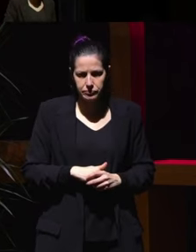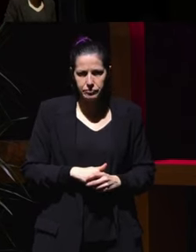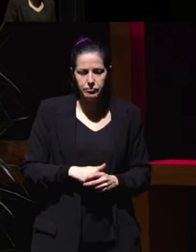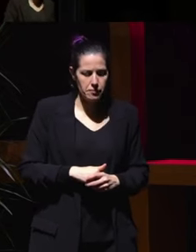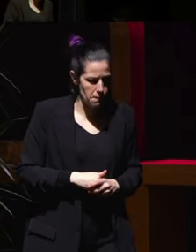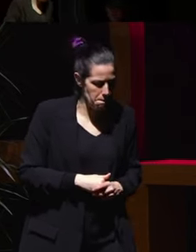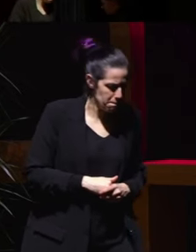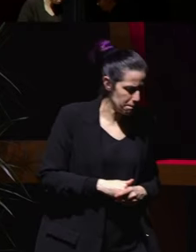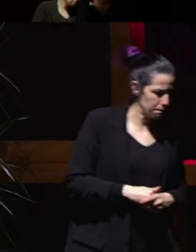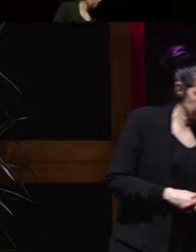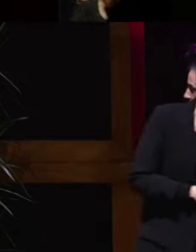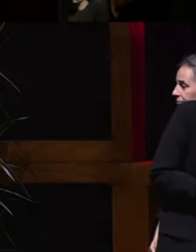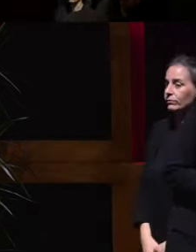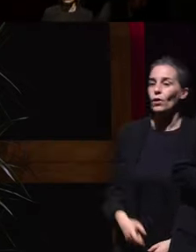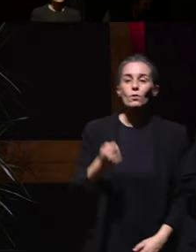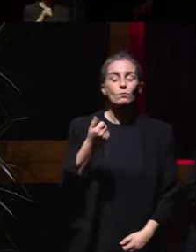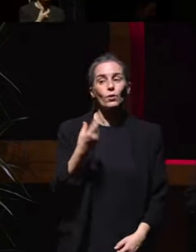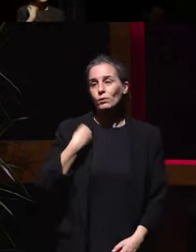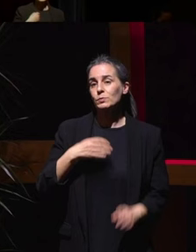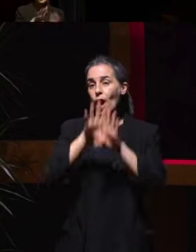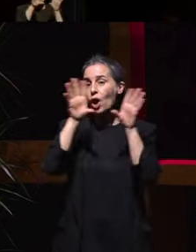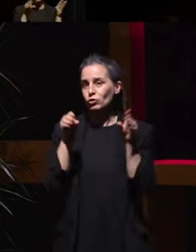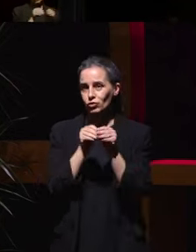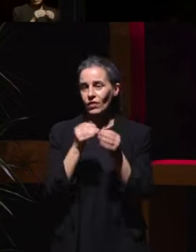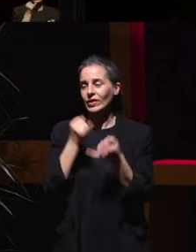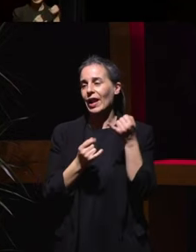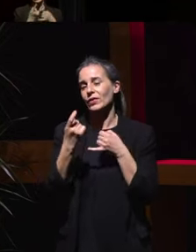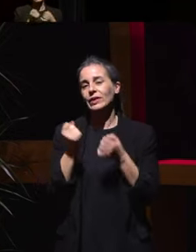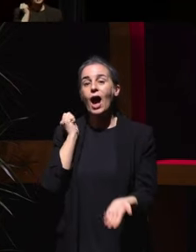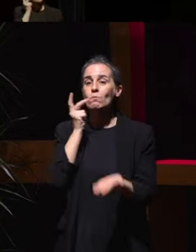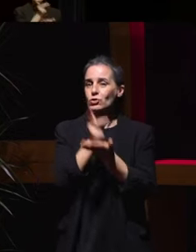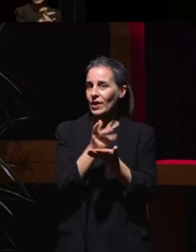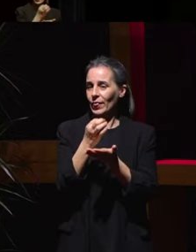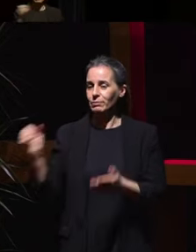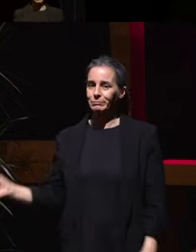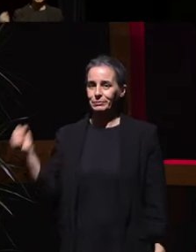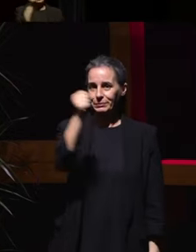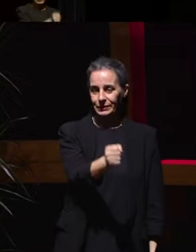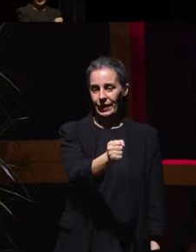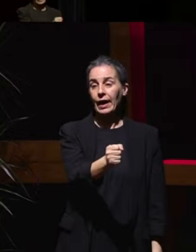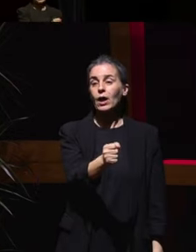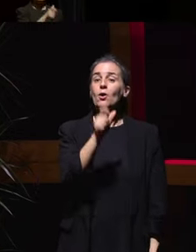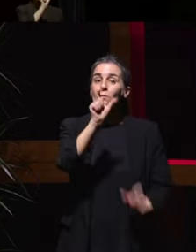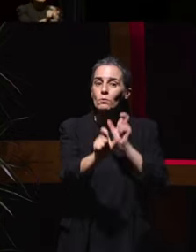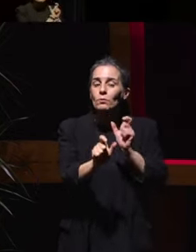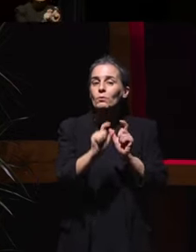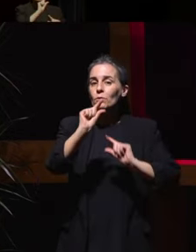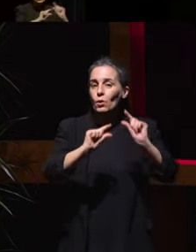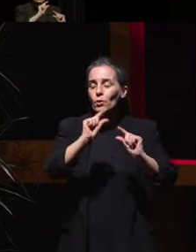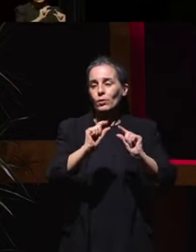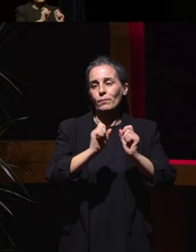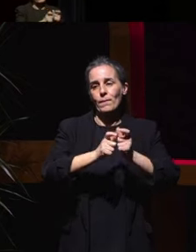apostar, teñen que estar ahí. Cada vez hay más. Nas retransmisións deportivas, no fútbol, insistimos, porque facemos